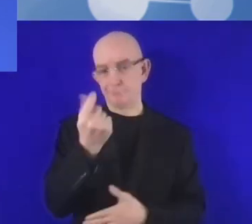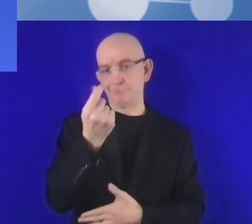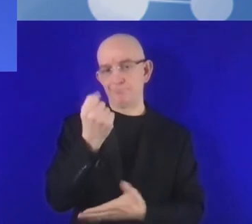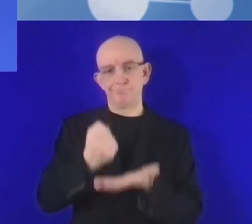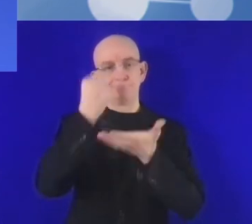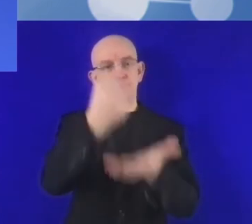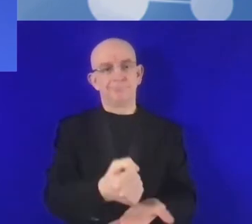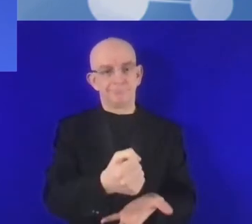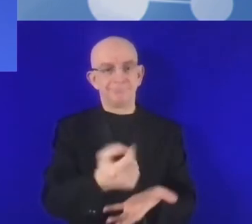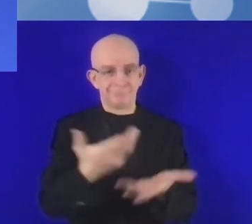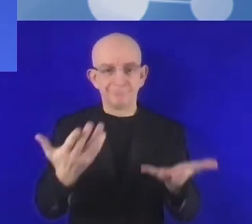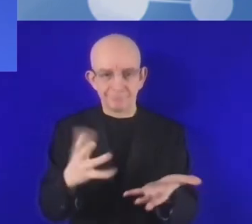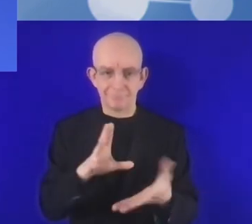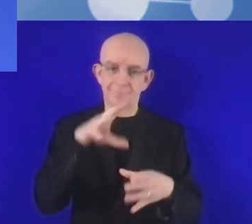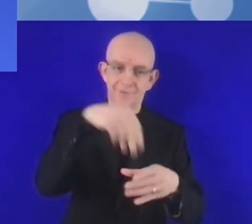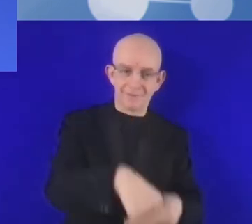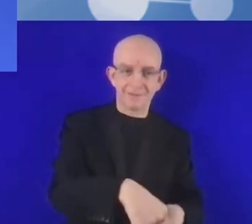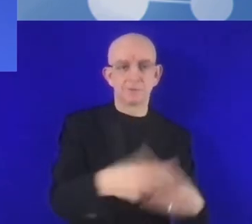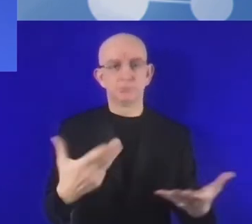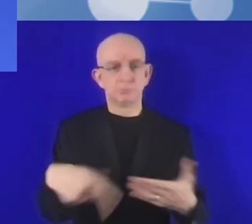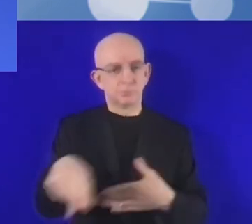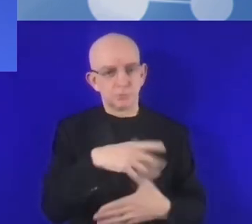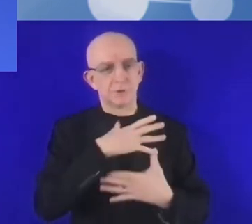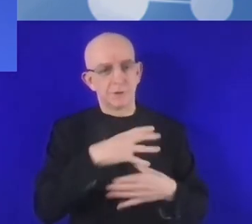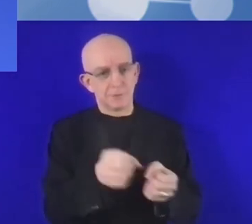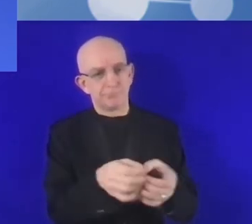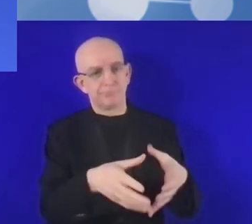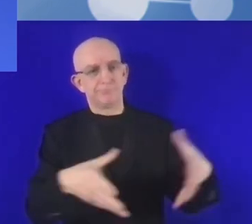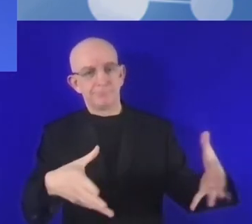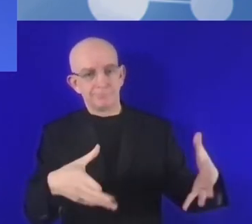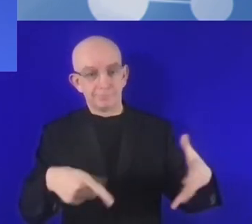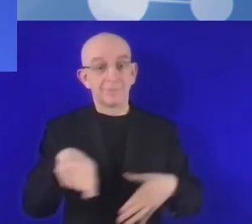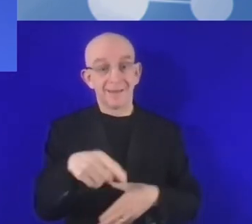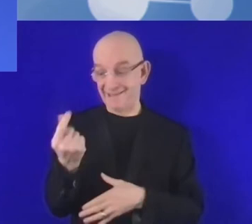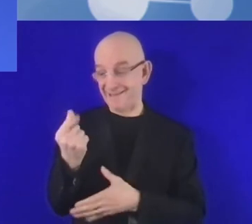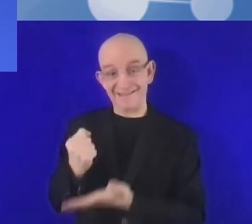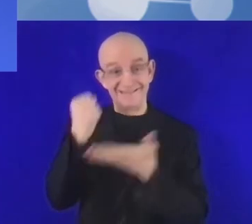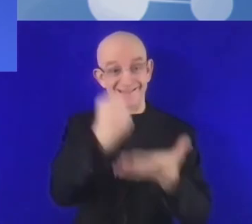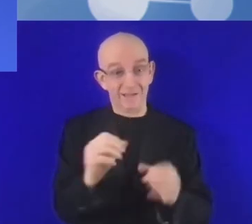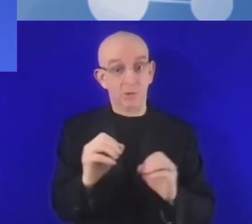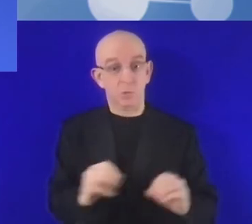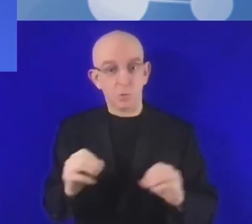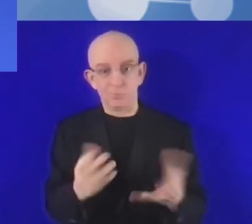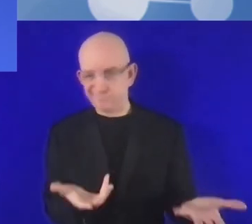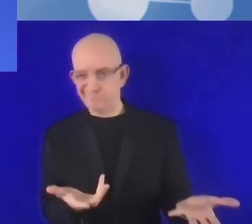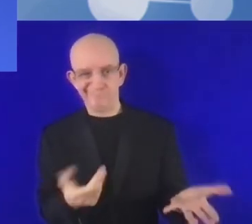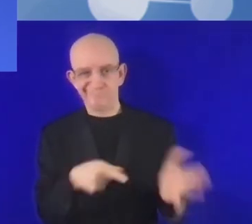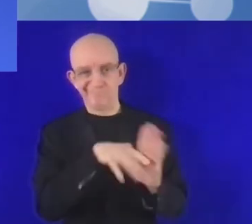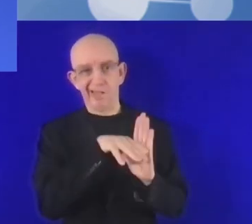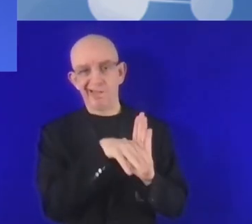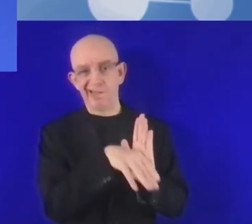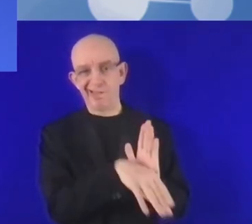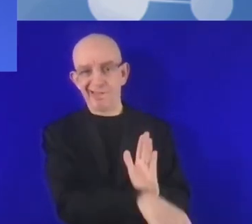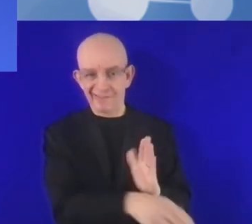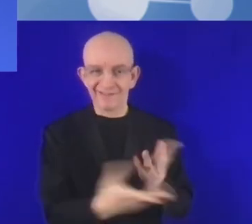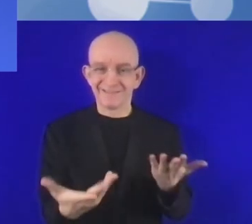Es que sin fondos financieros, sin inversiones, no será posible. Estamos aquí hablando sobre pequeñas empresas, sobre las startups. Se trata